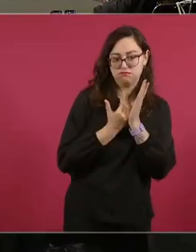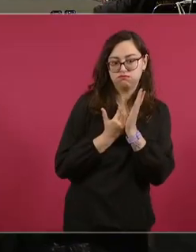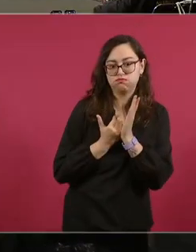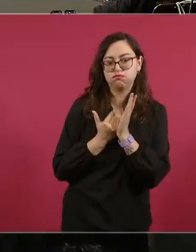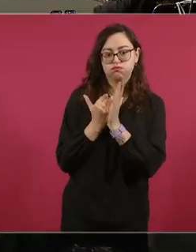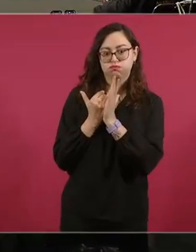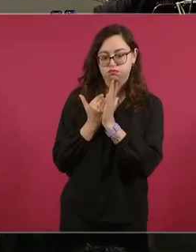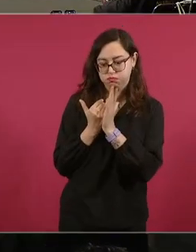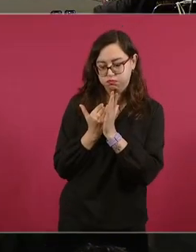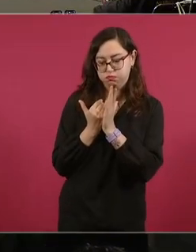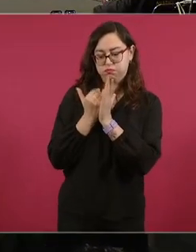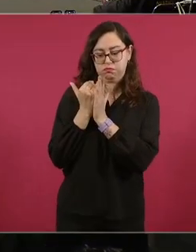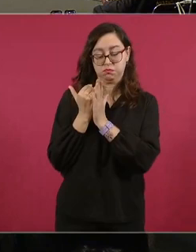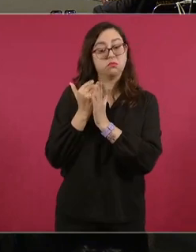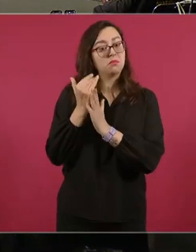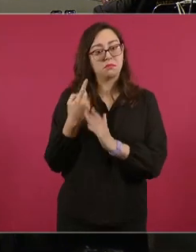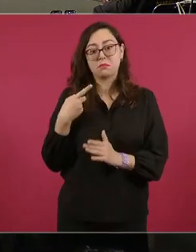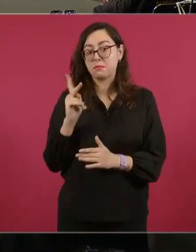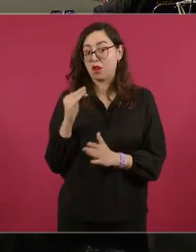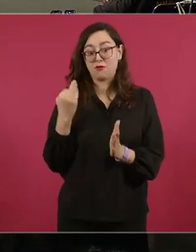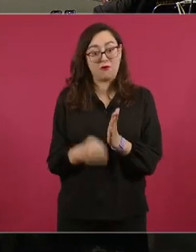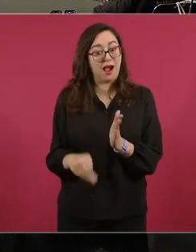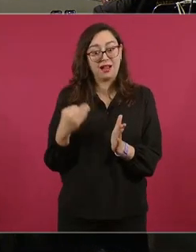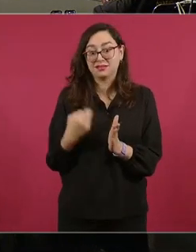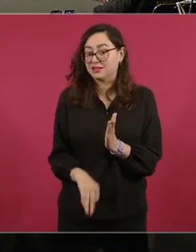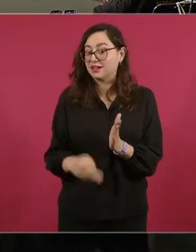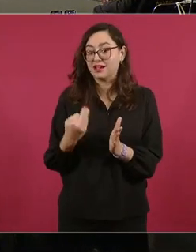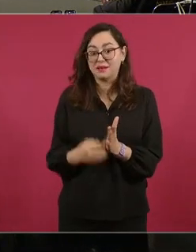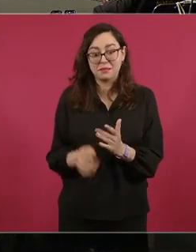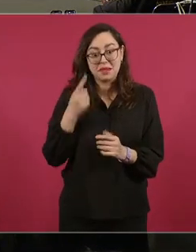Pero miren,